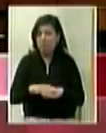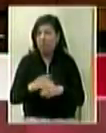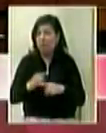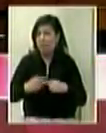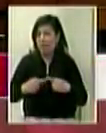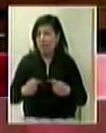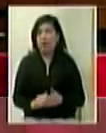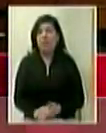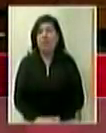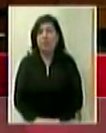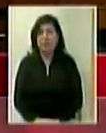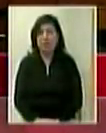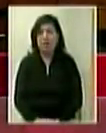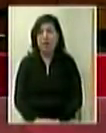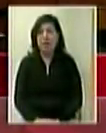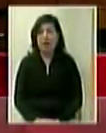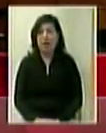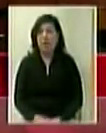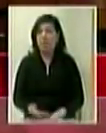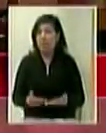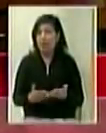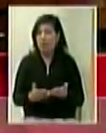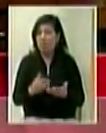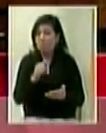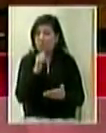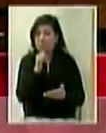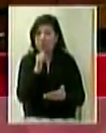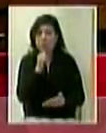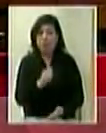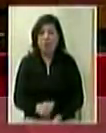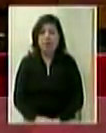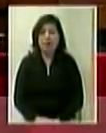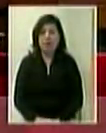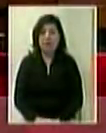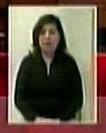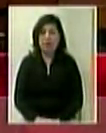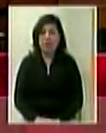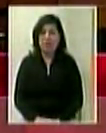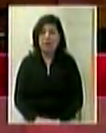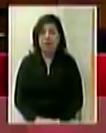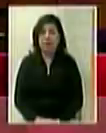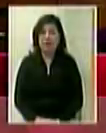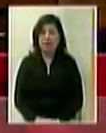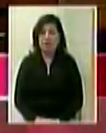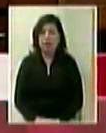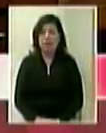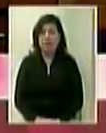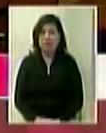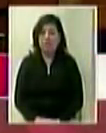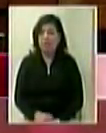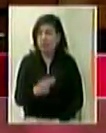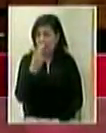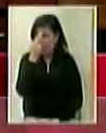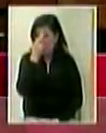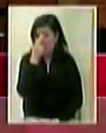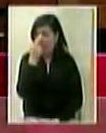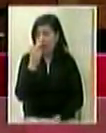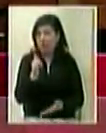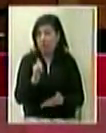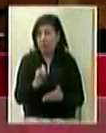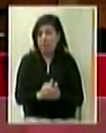discriminación que provendría de colegios privados probablemente católicos la mayoría de ellos o cristianos